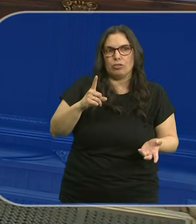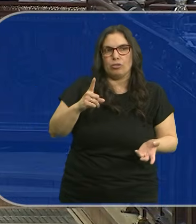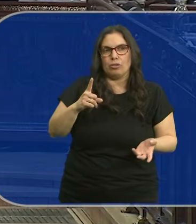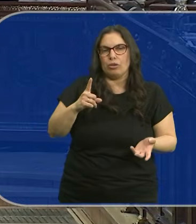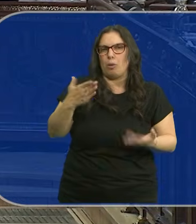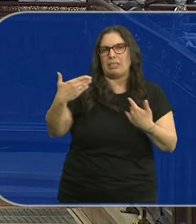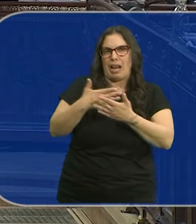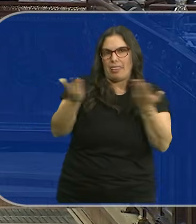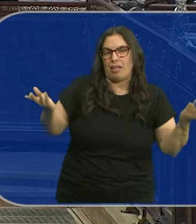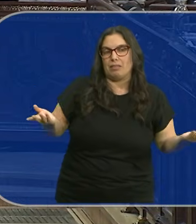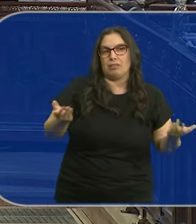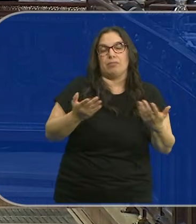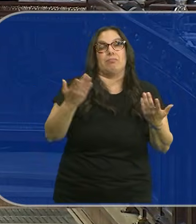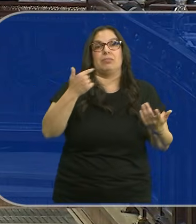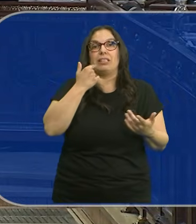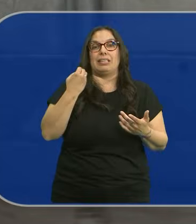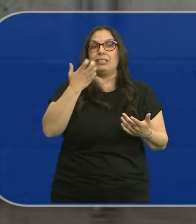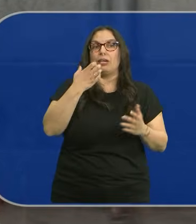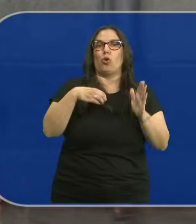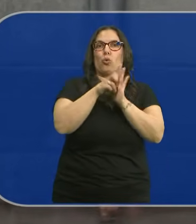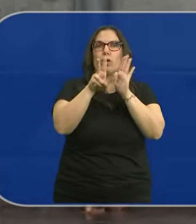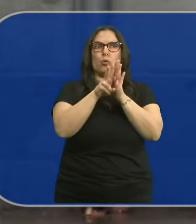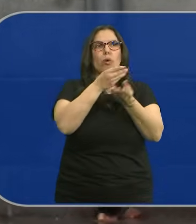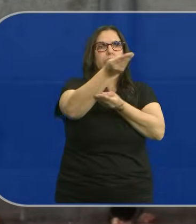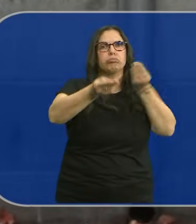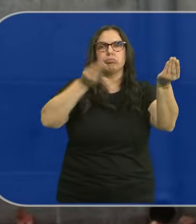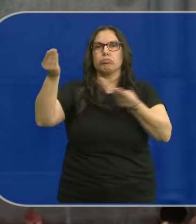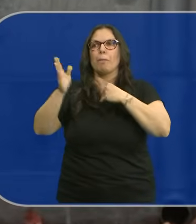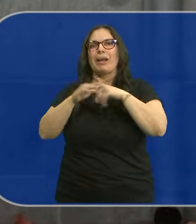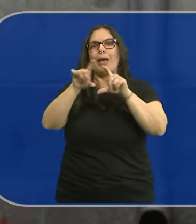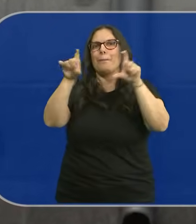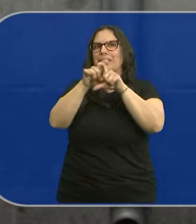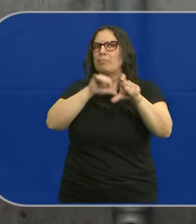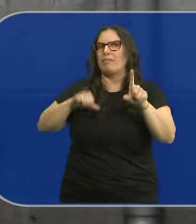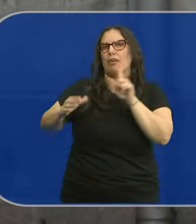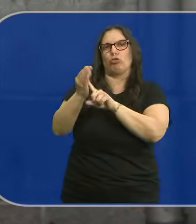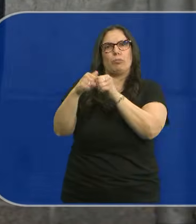nada. Afirmando que sí moviliza su currículum, pero con la intención de ubicarla en la empresa privada.